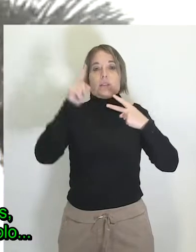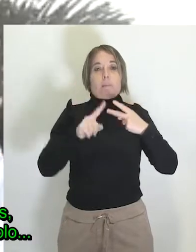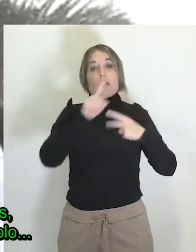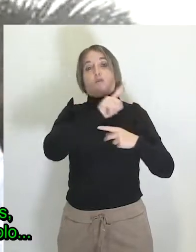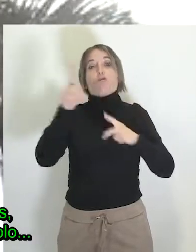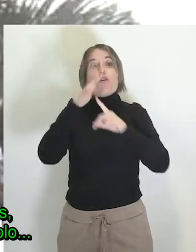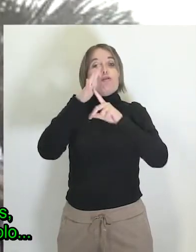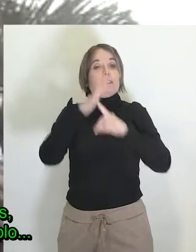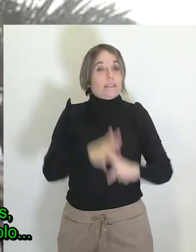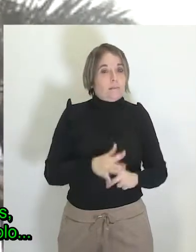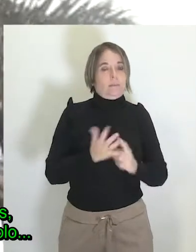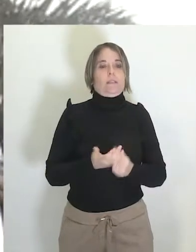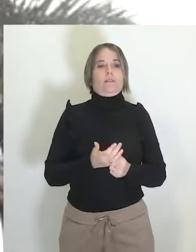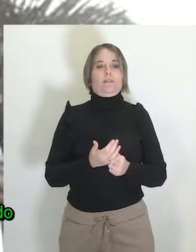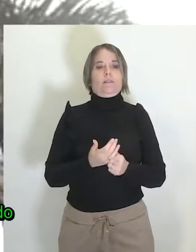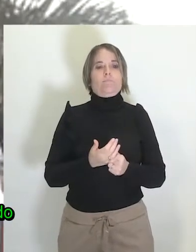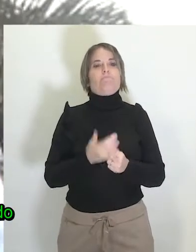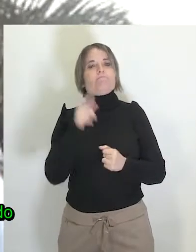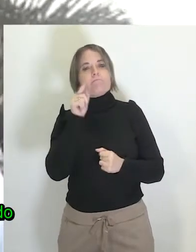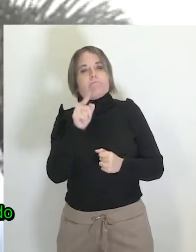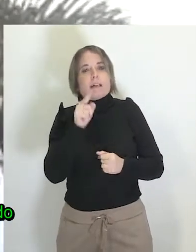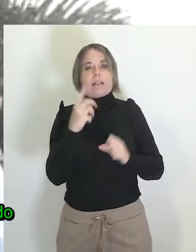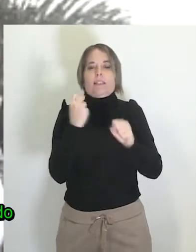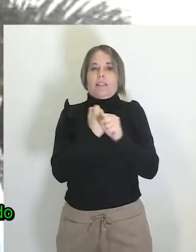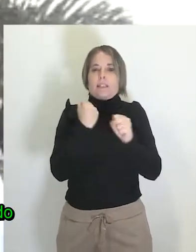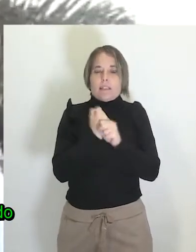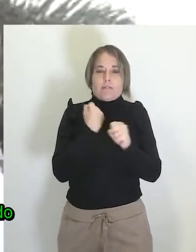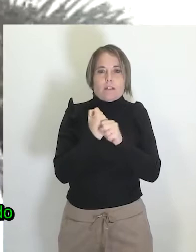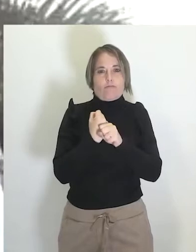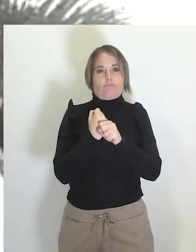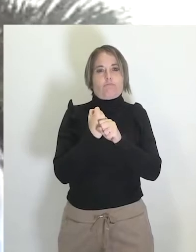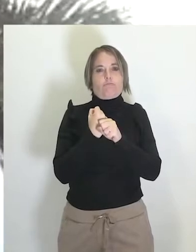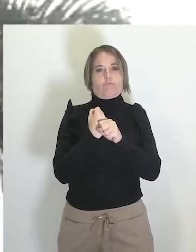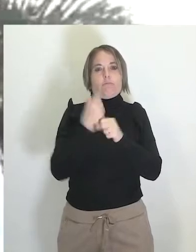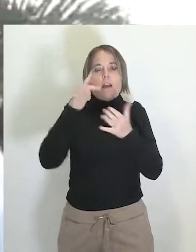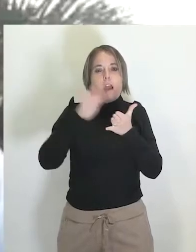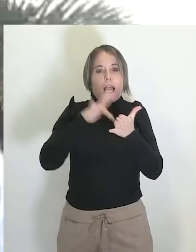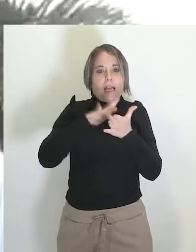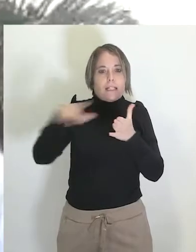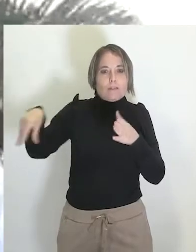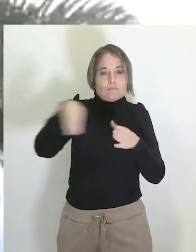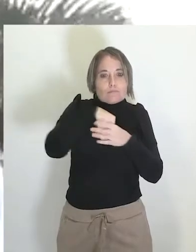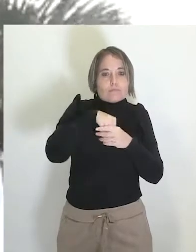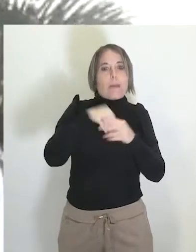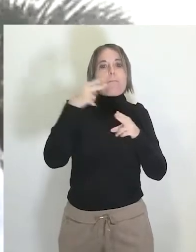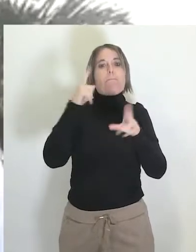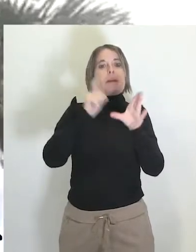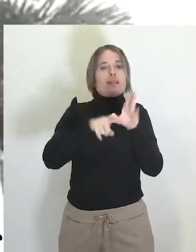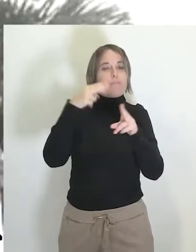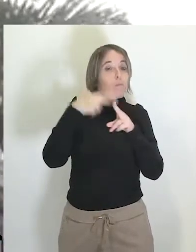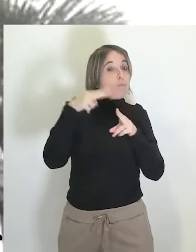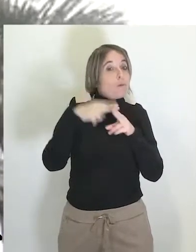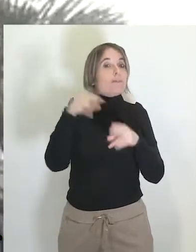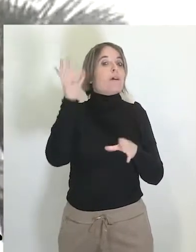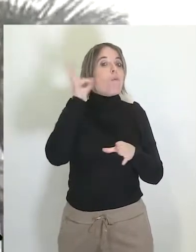la no discriminación, por ejemplo. Entonces, se venía trabajando en una agenda que incluía también la participación política